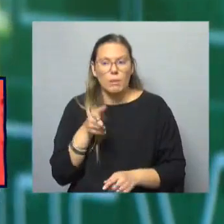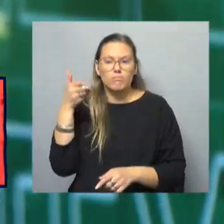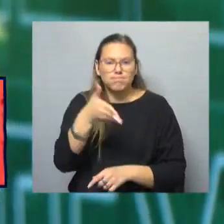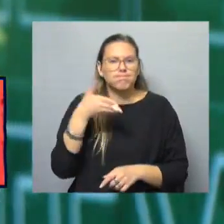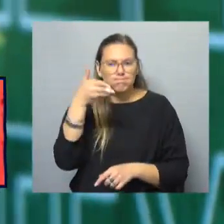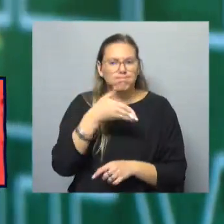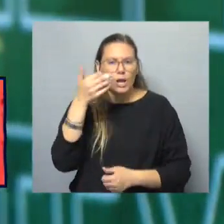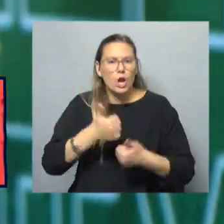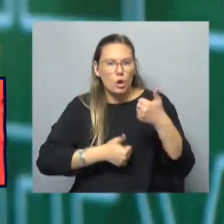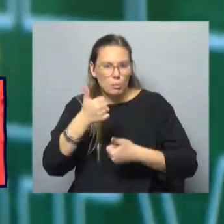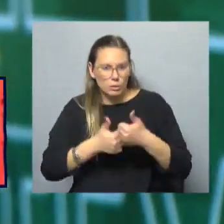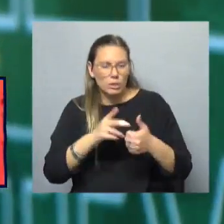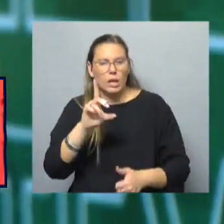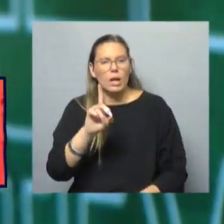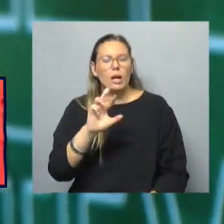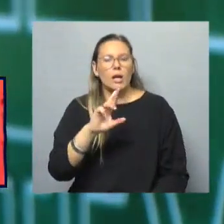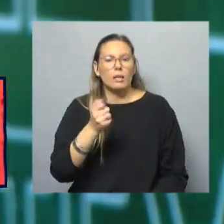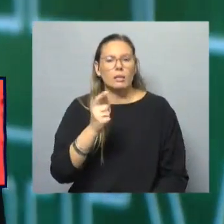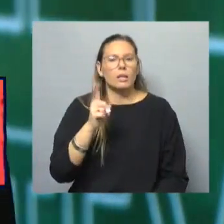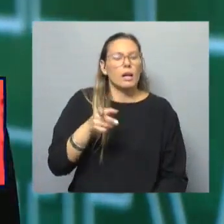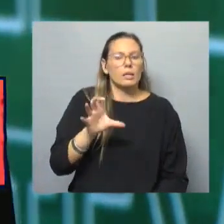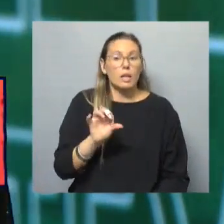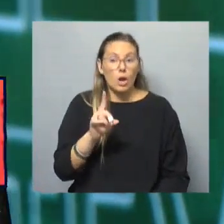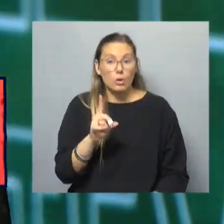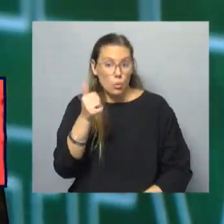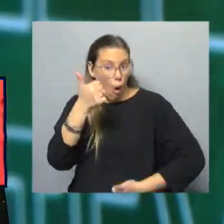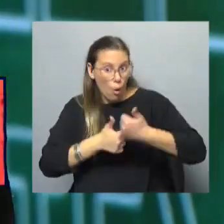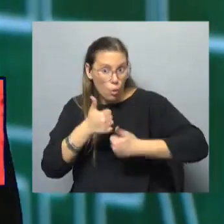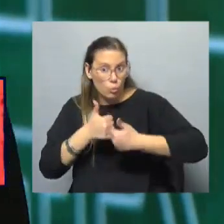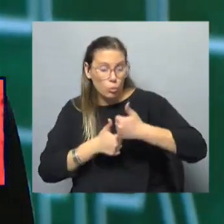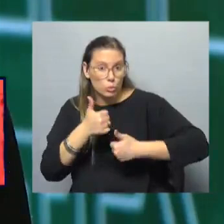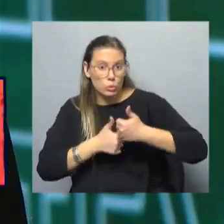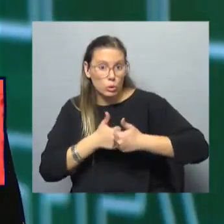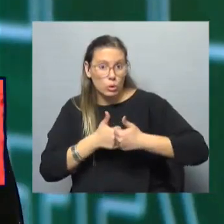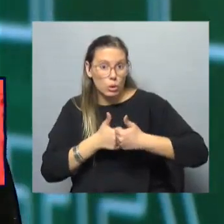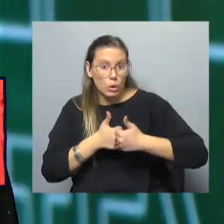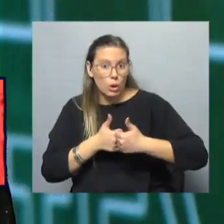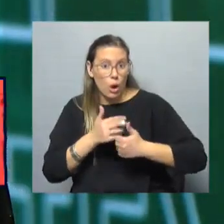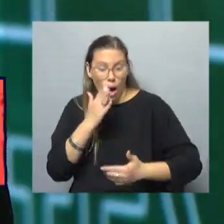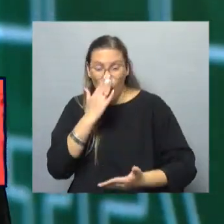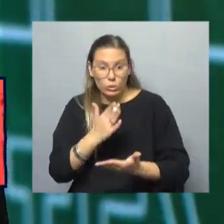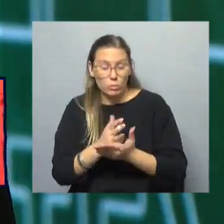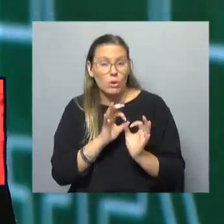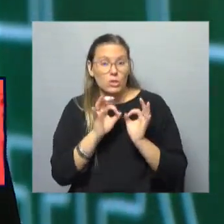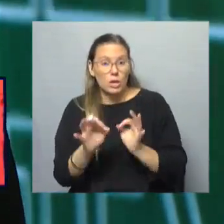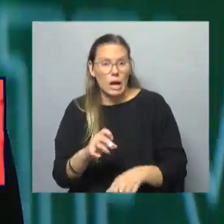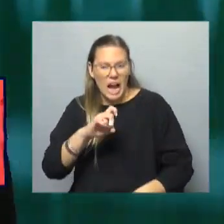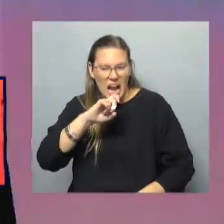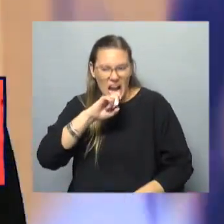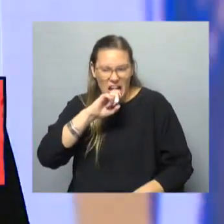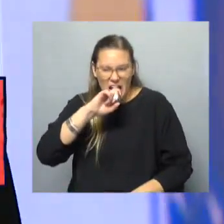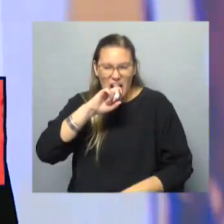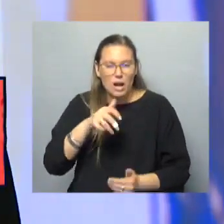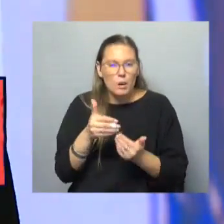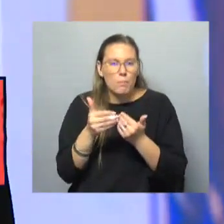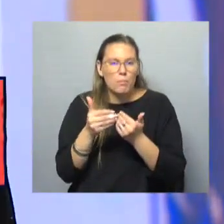unas competencias de drags. Entonces ella pasó que en uno de estos concursos quedó como finalista y se enojó y